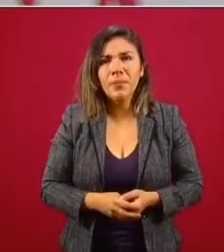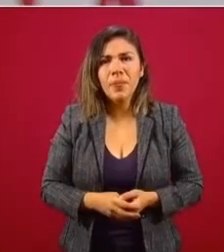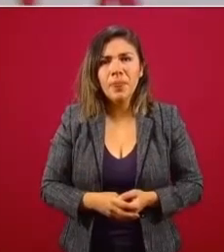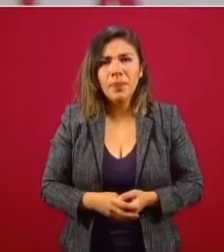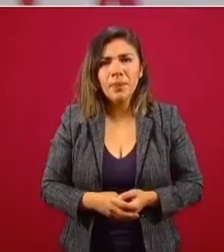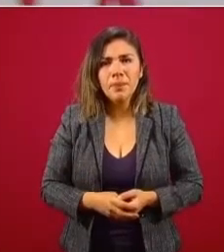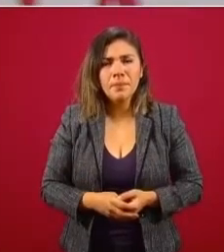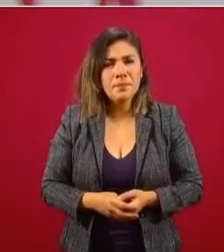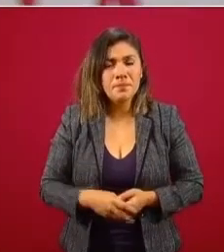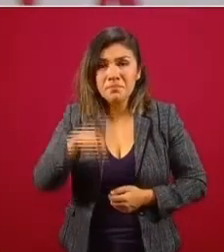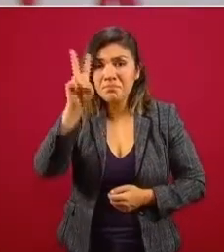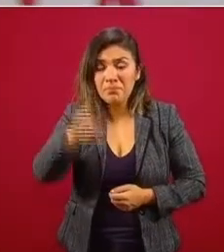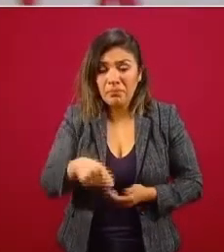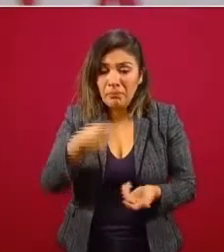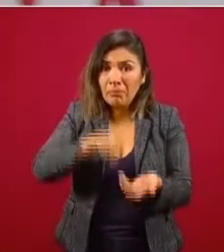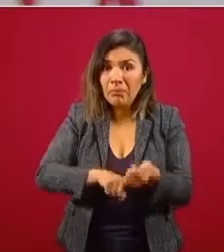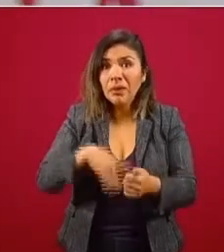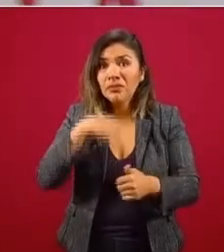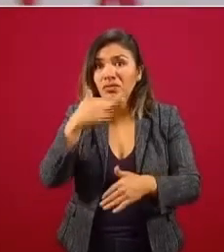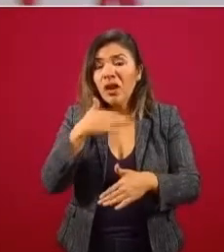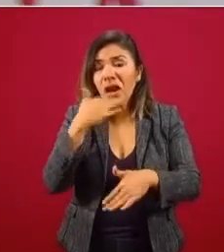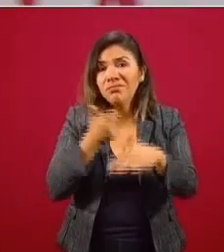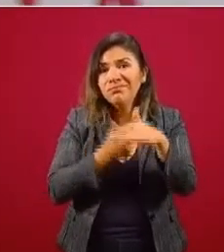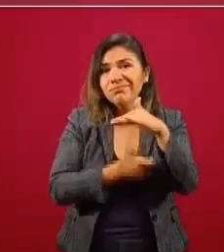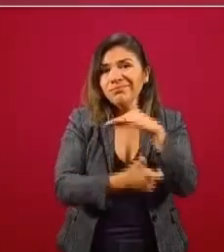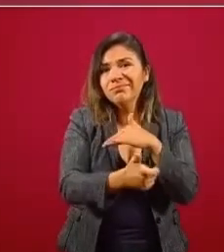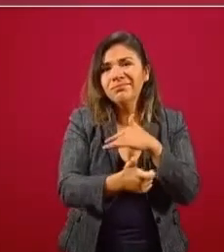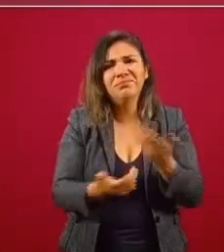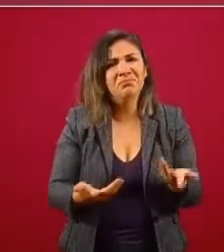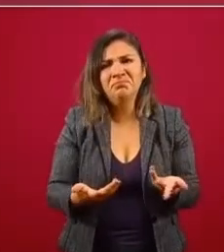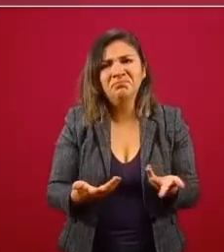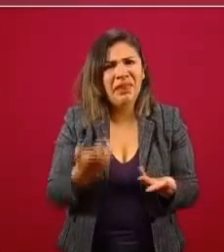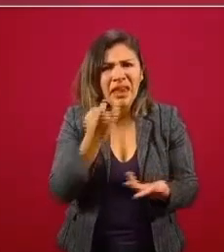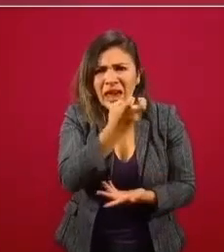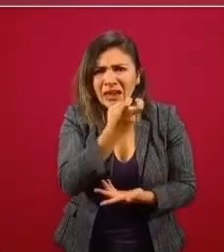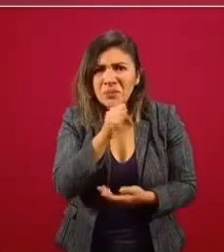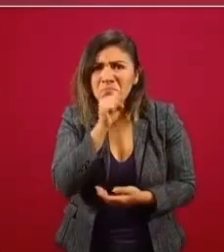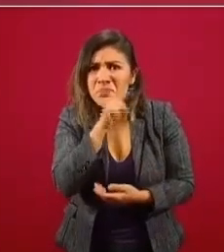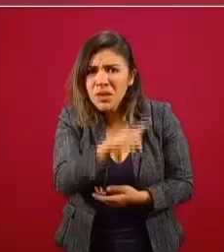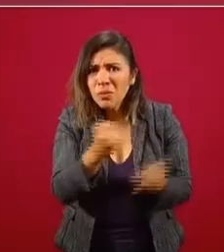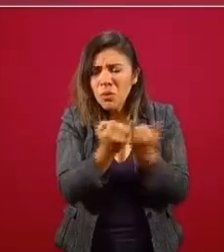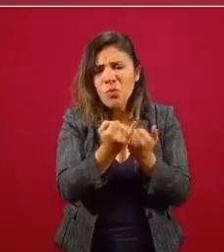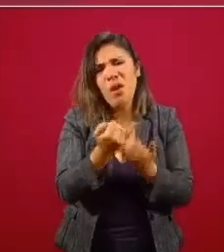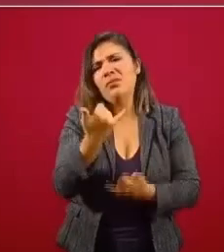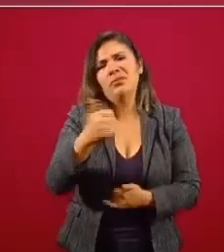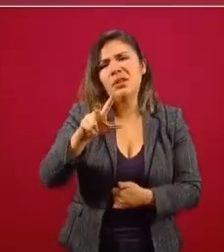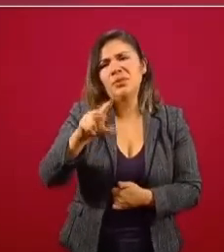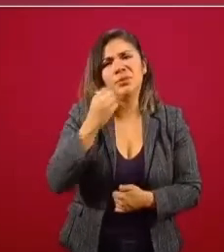una gran corrupción entonces ya no queremos eso